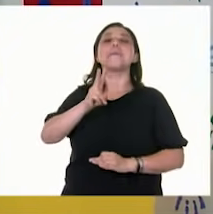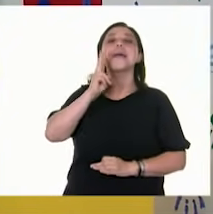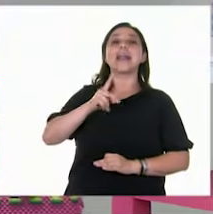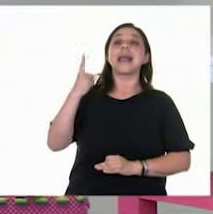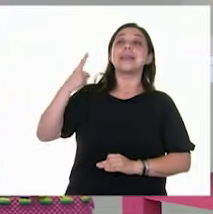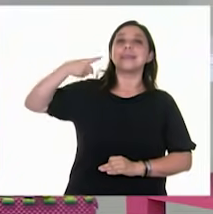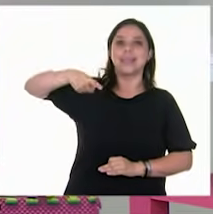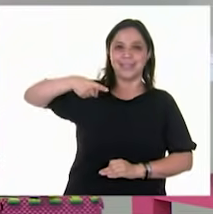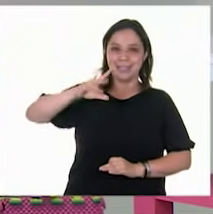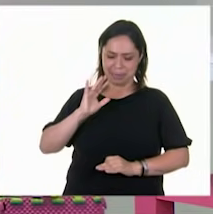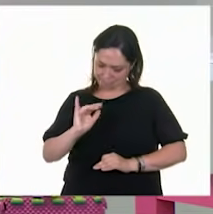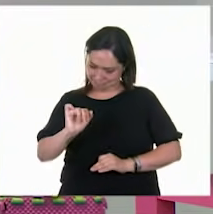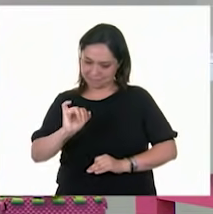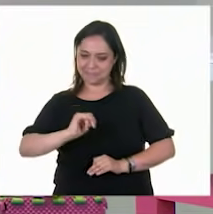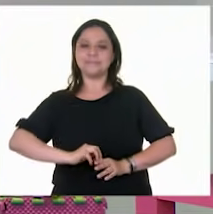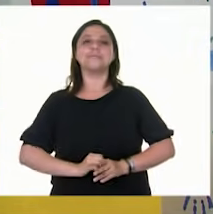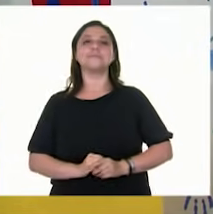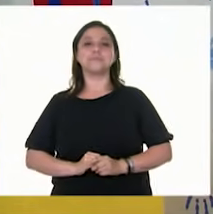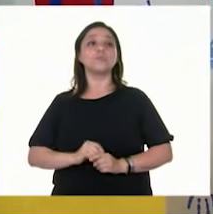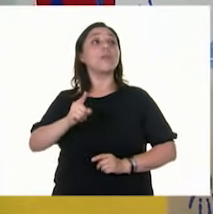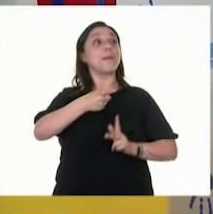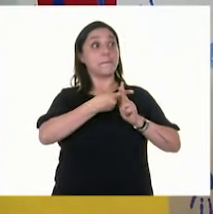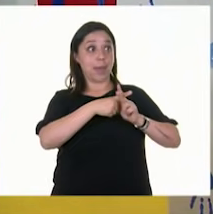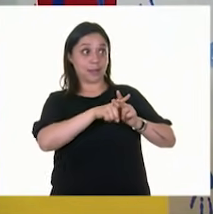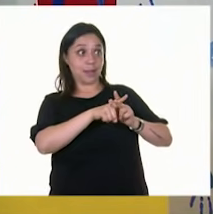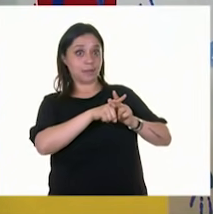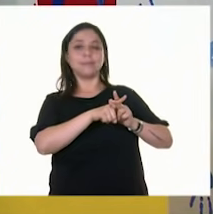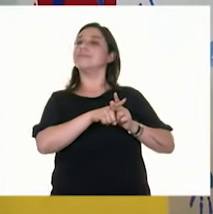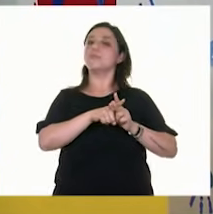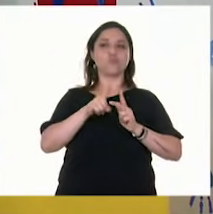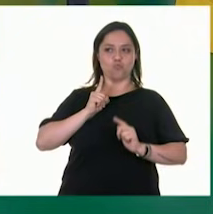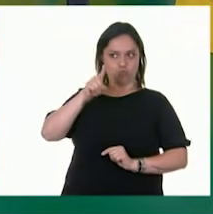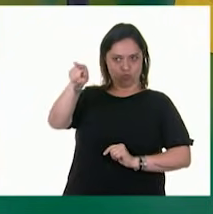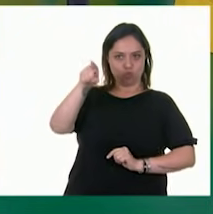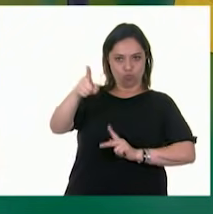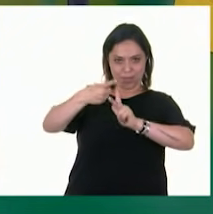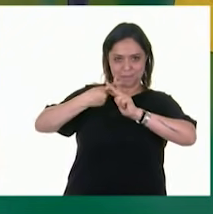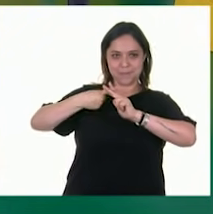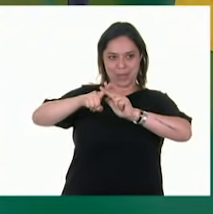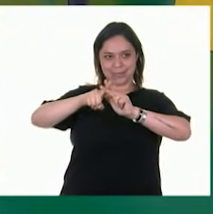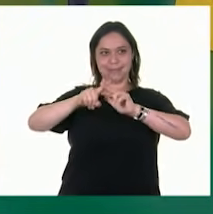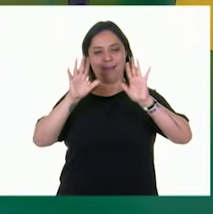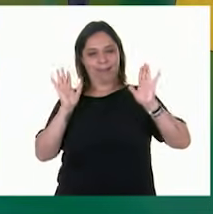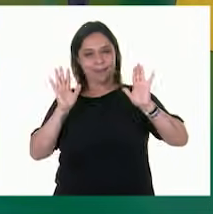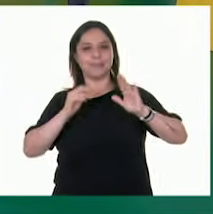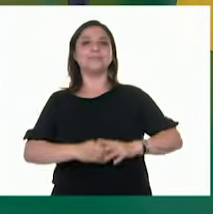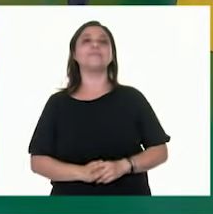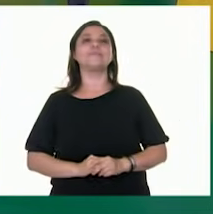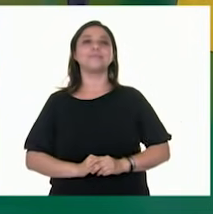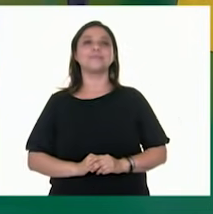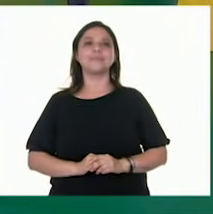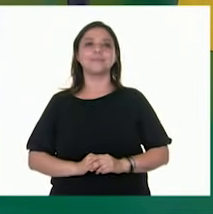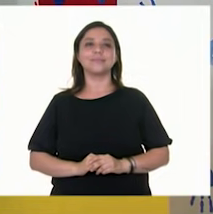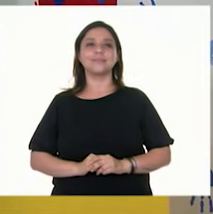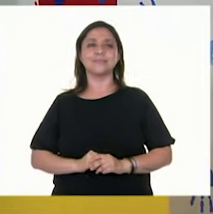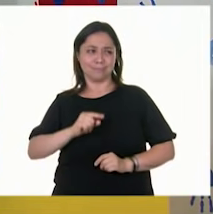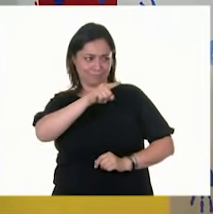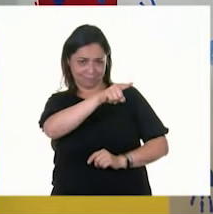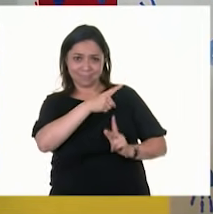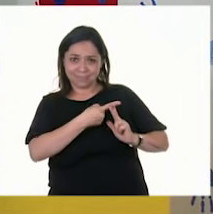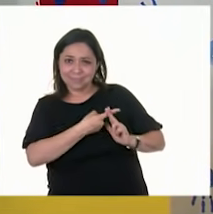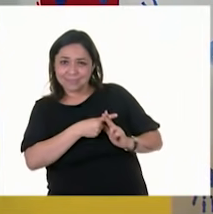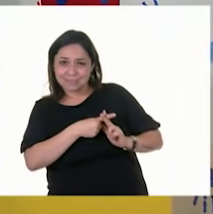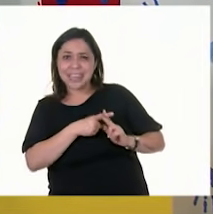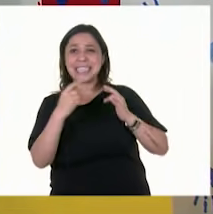perfecto. ¿Segura? Sí. ¿O tú empiezas? No, usted, y ya nos va, entonces ya uno sabe de qué es el desafío. Es que empiece ella. ¡No,